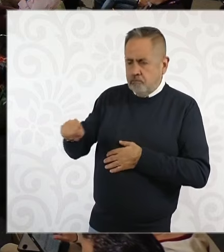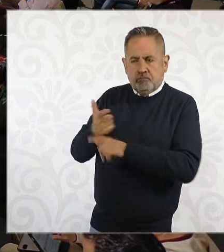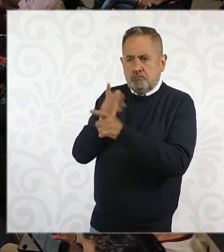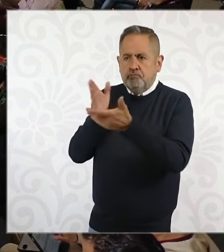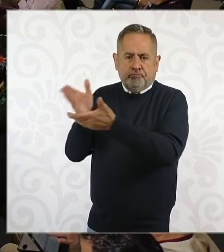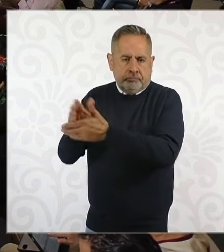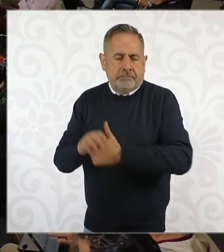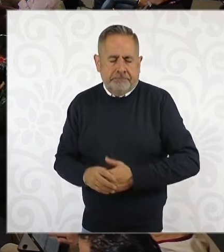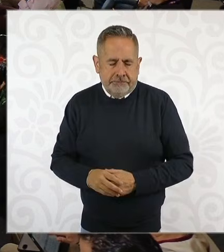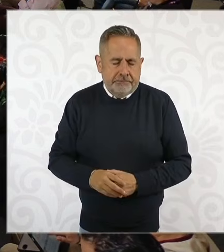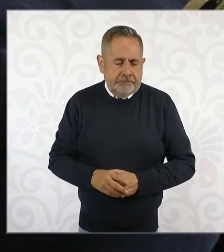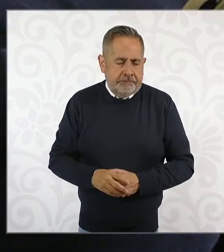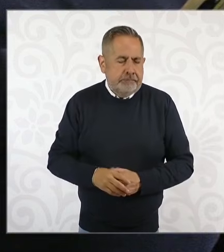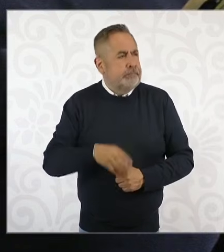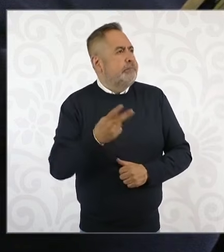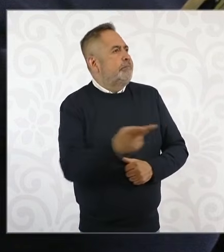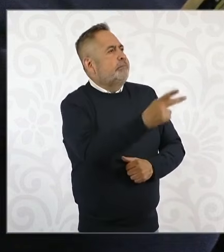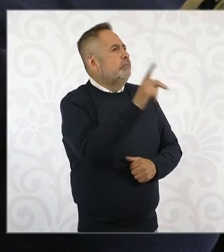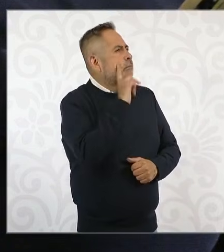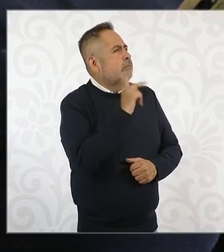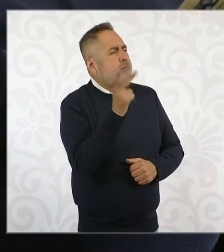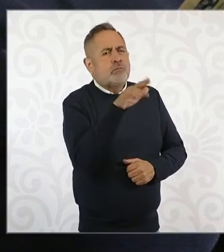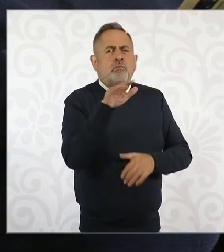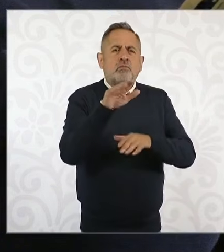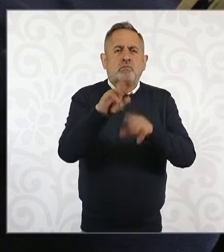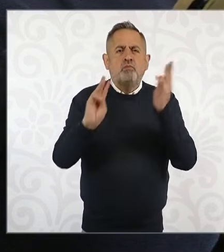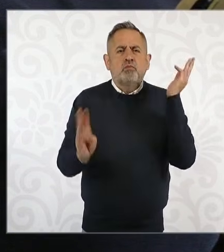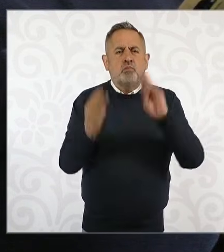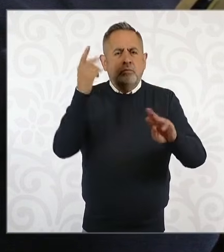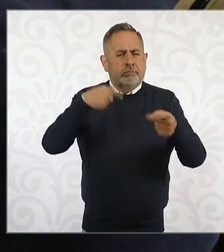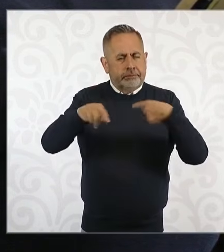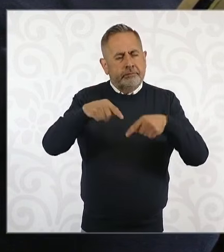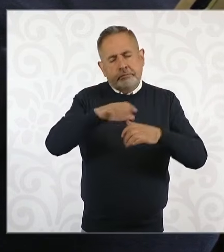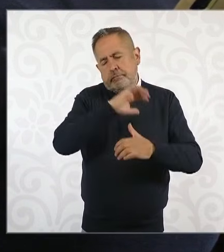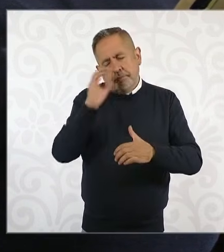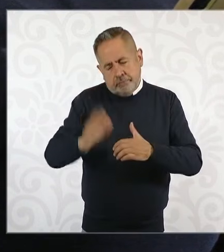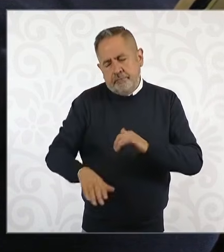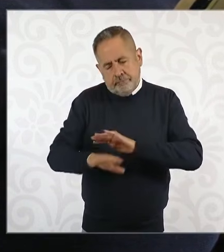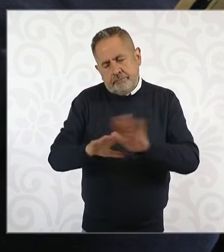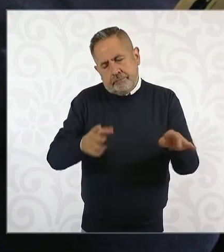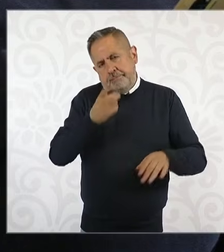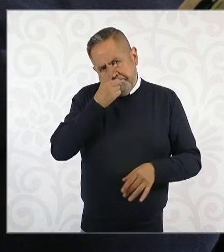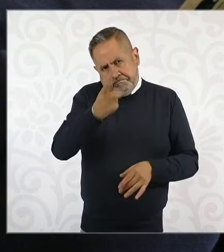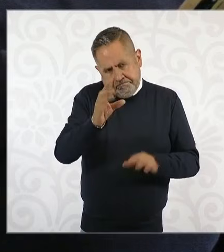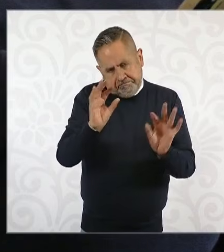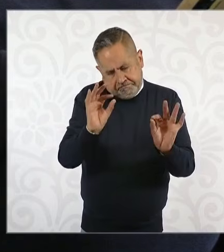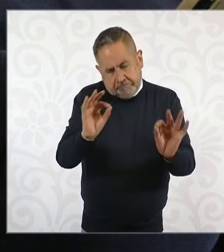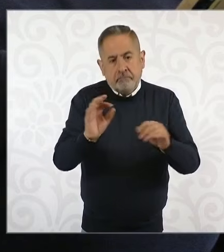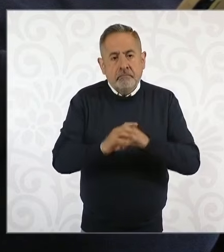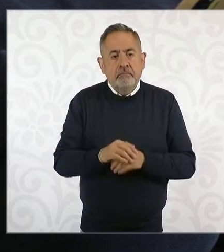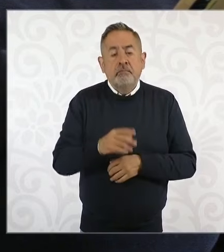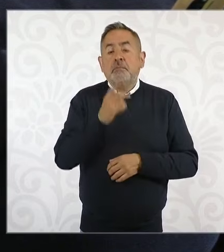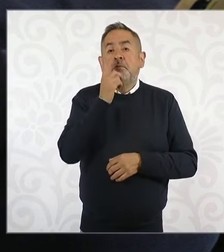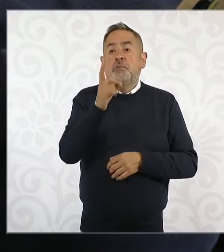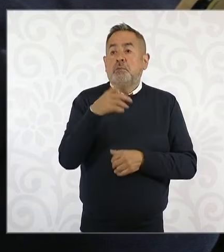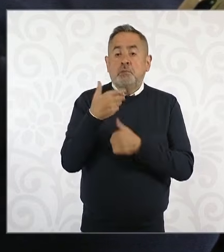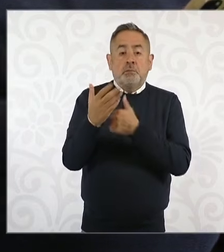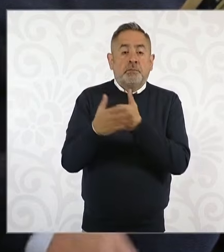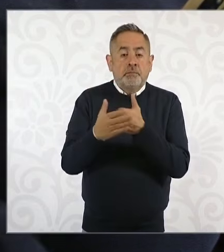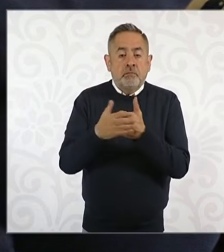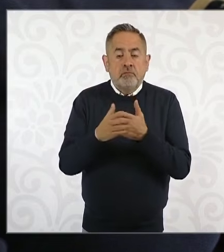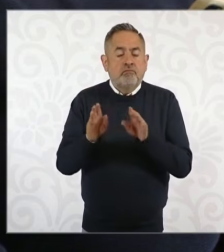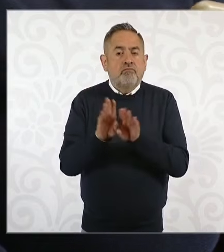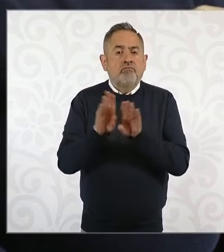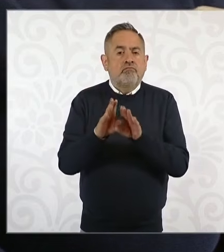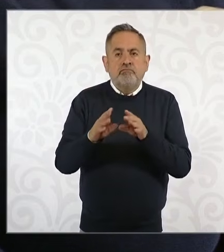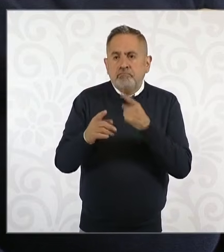nos compartió en efecto su sentir. También comentó que al finalizar estarían presentando de alguna manera, pues se